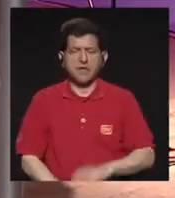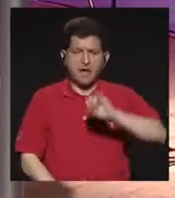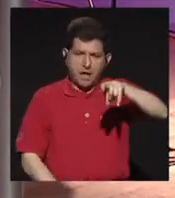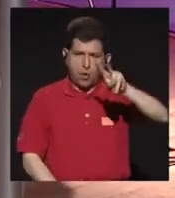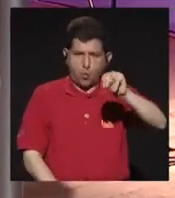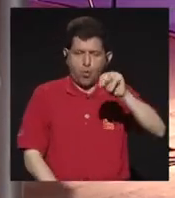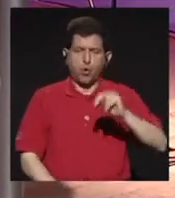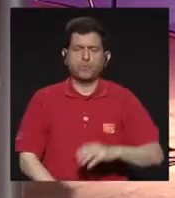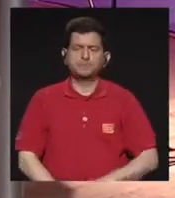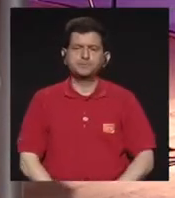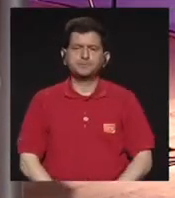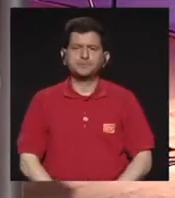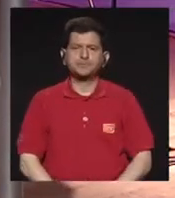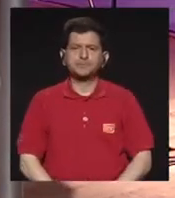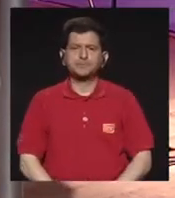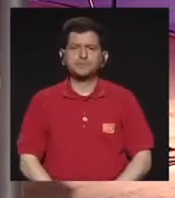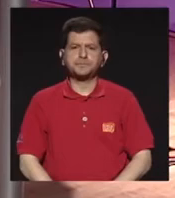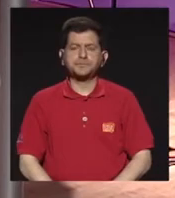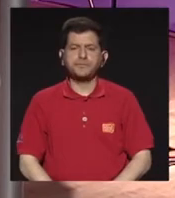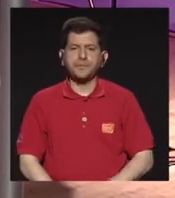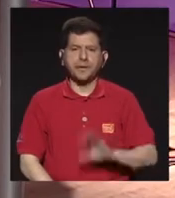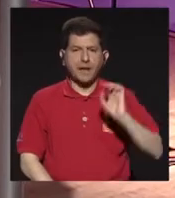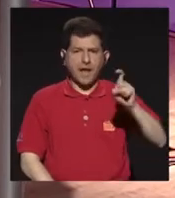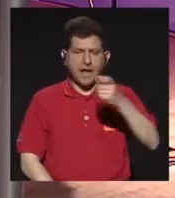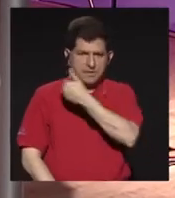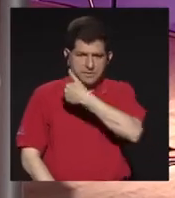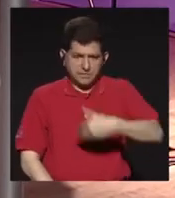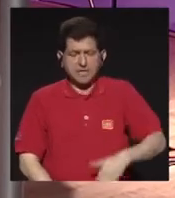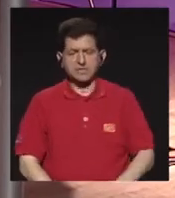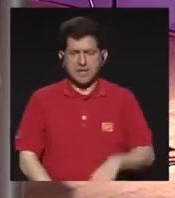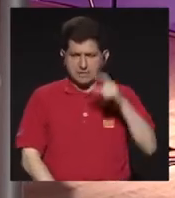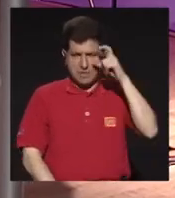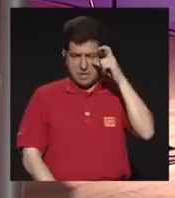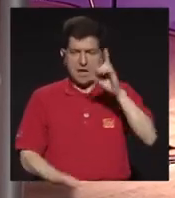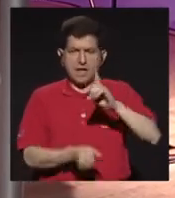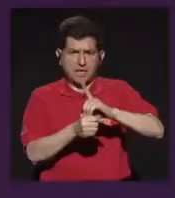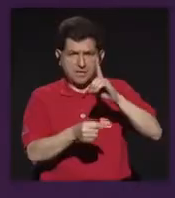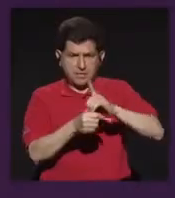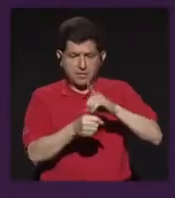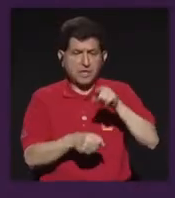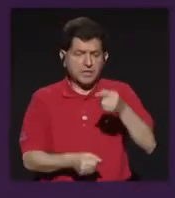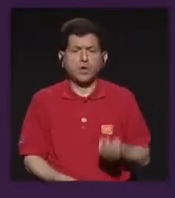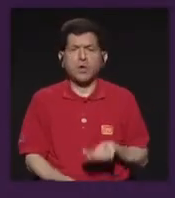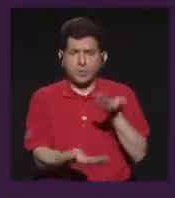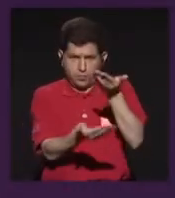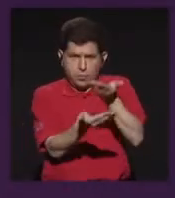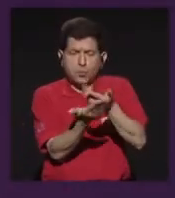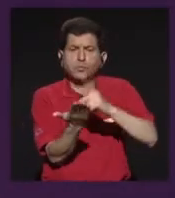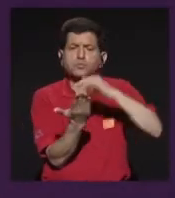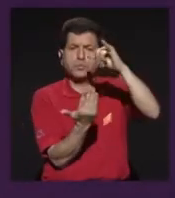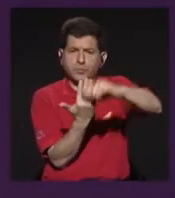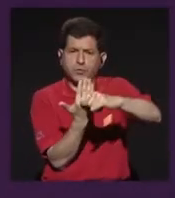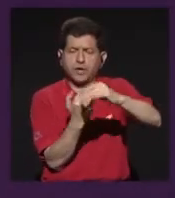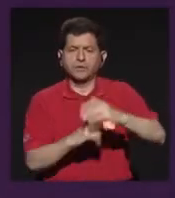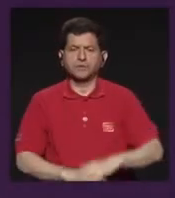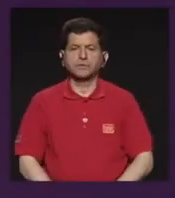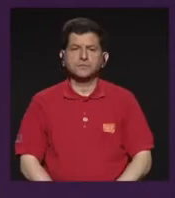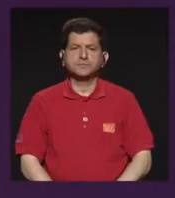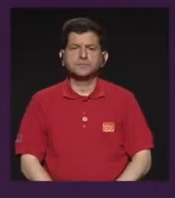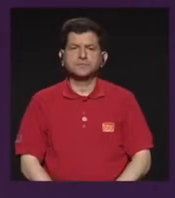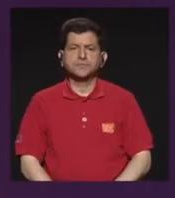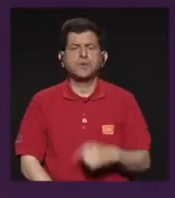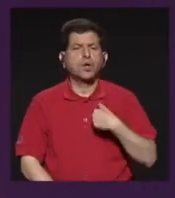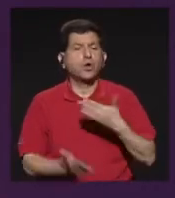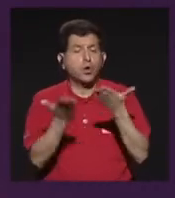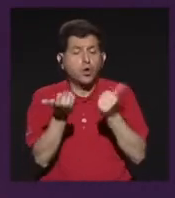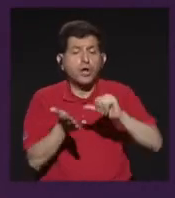junio. Estando el expresidente Rodríguez de diputado, él presentó el proyecto. Y entonces, bueno, lo que yo